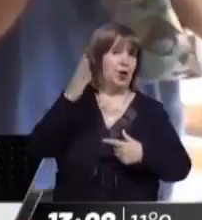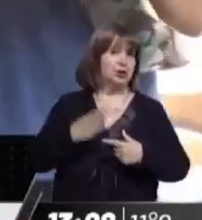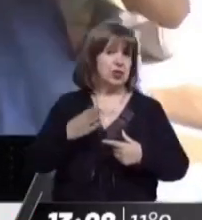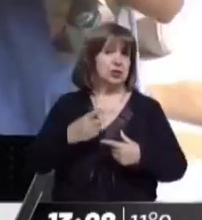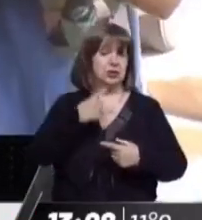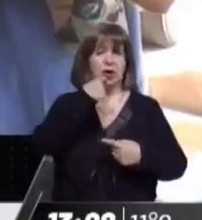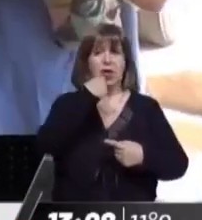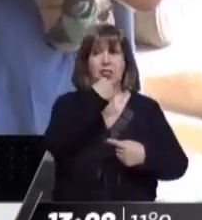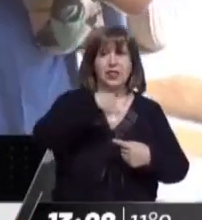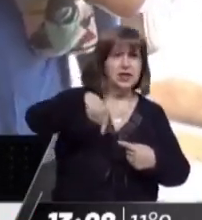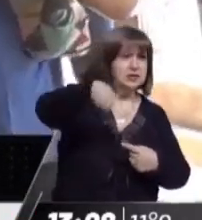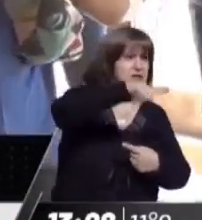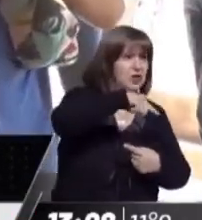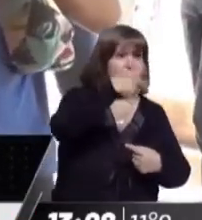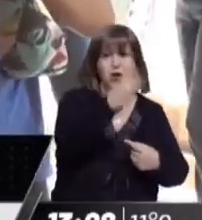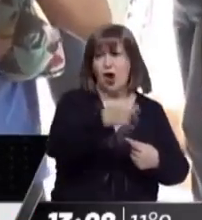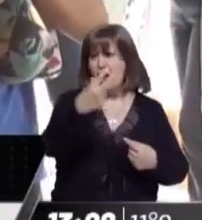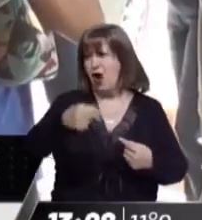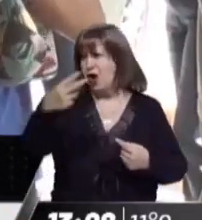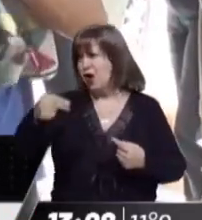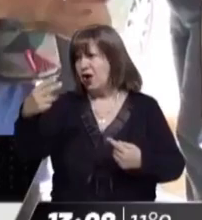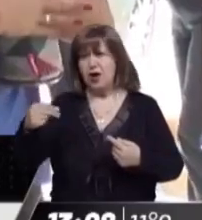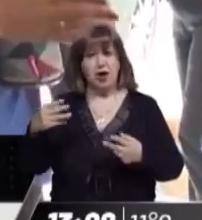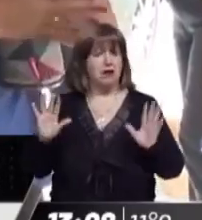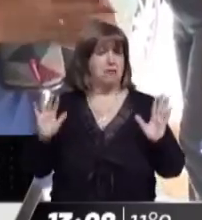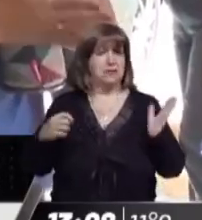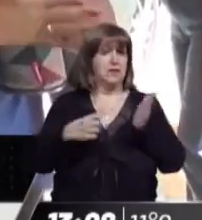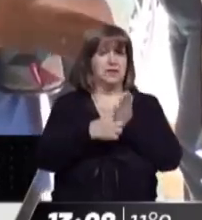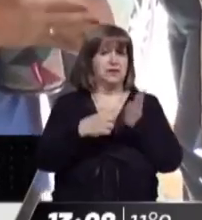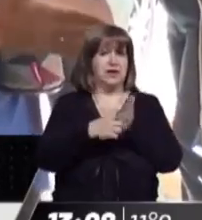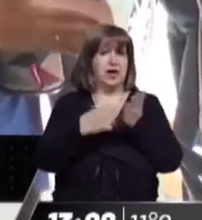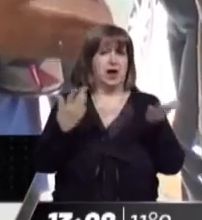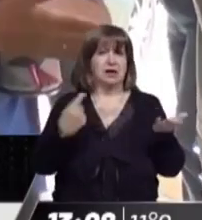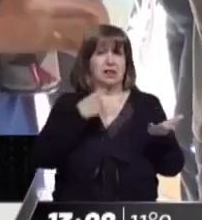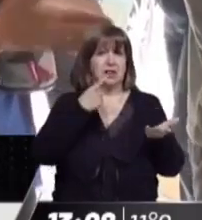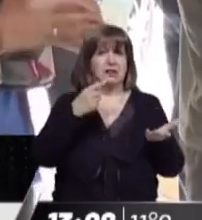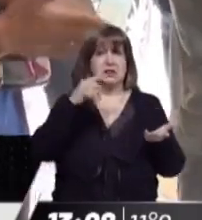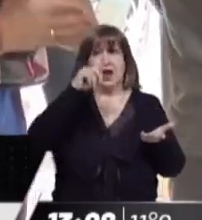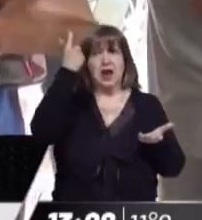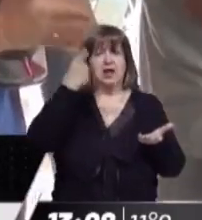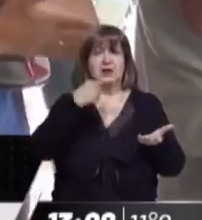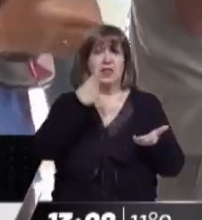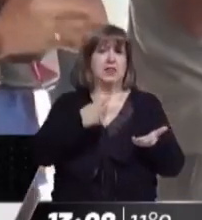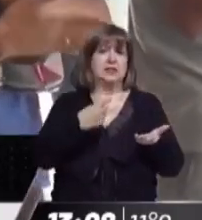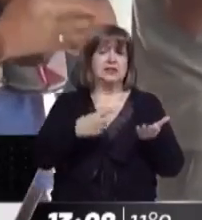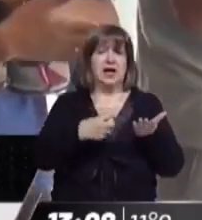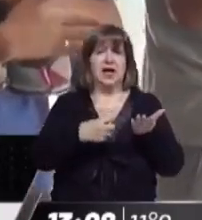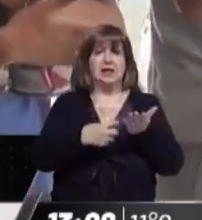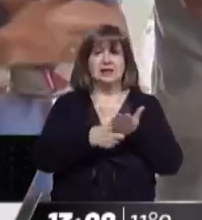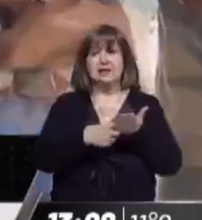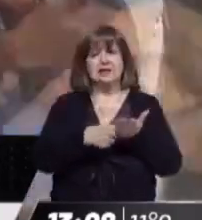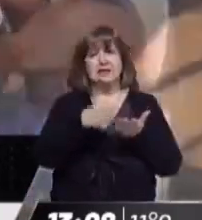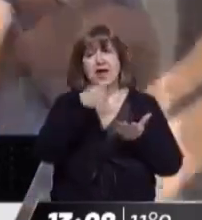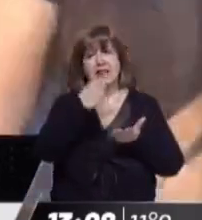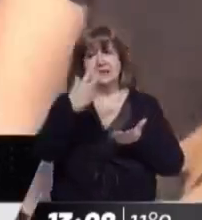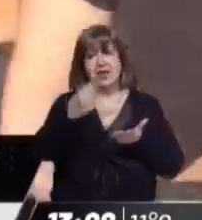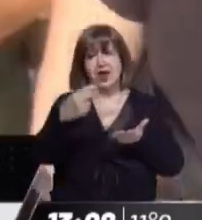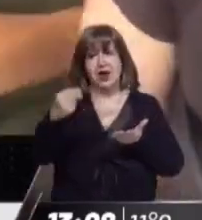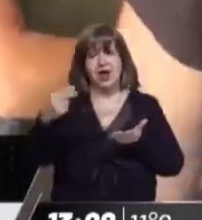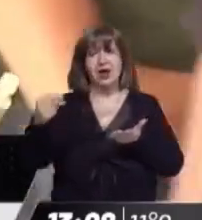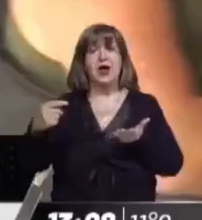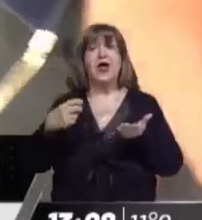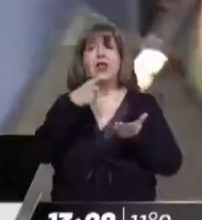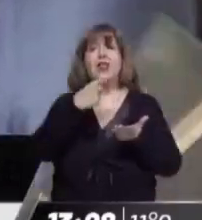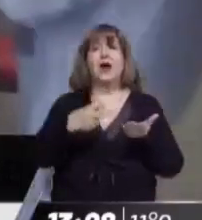las federaciones de docentes y no docentes a nivel nacional. Y a esto se le suma el reclamo específico que hay